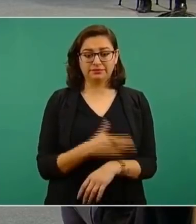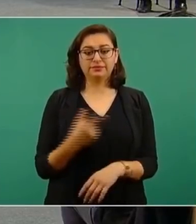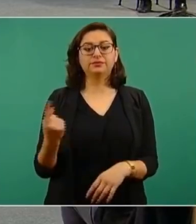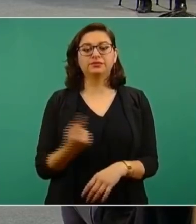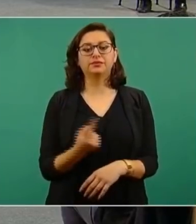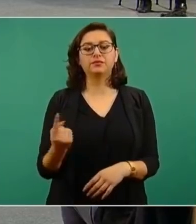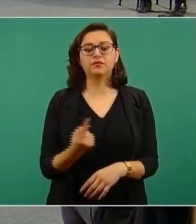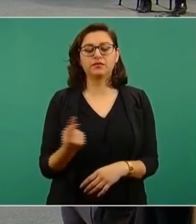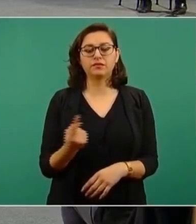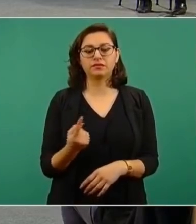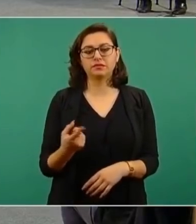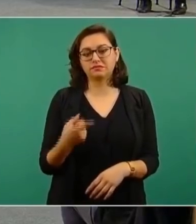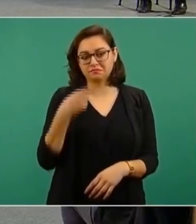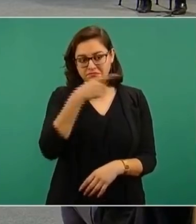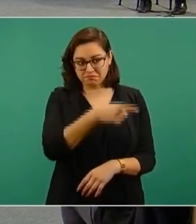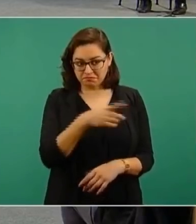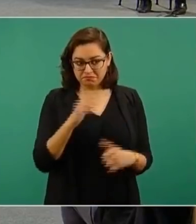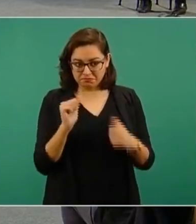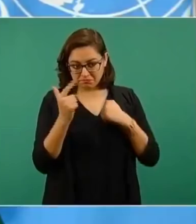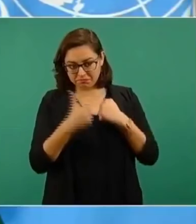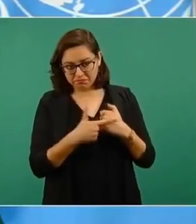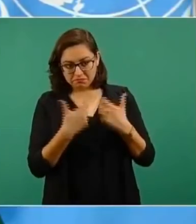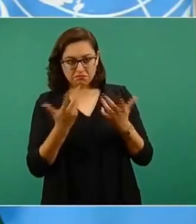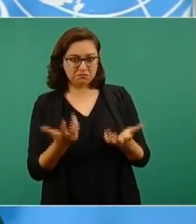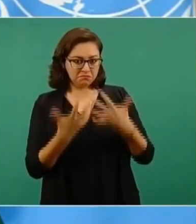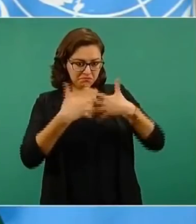porque tampoco construyeron instalaciones.